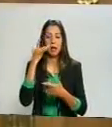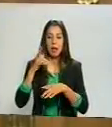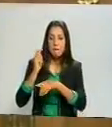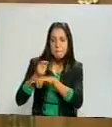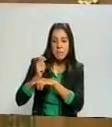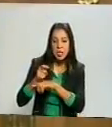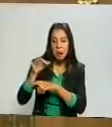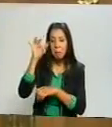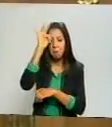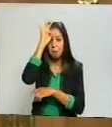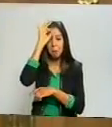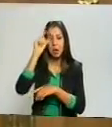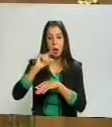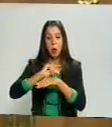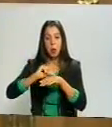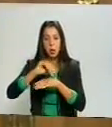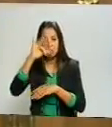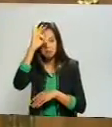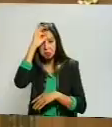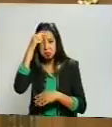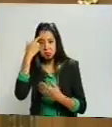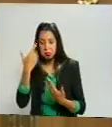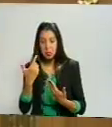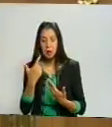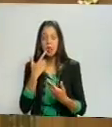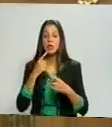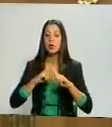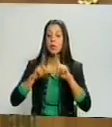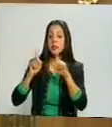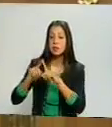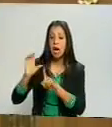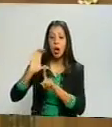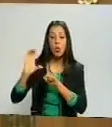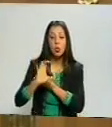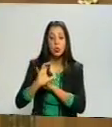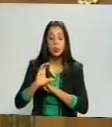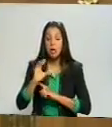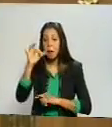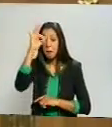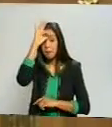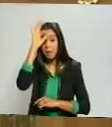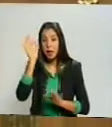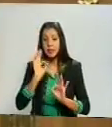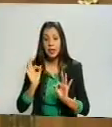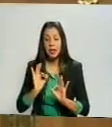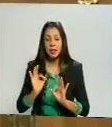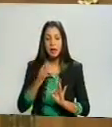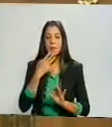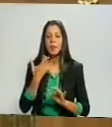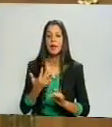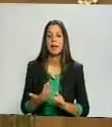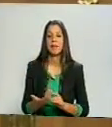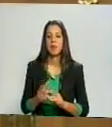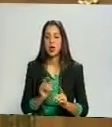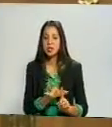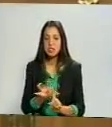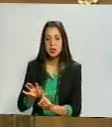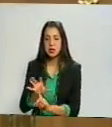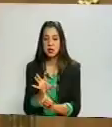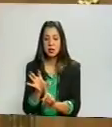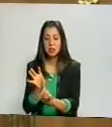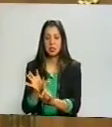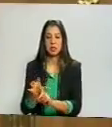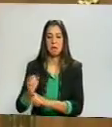minera, que no consideraba las variables culturales, es decir, atentábamos a la persecución o al